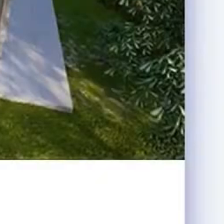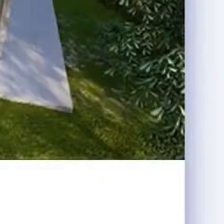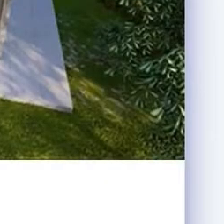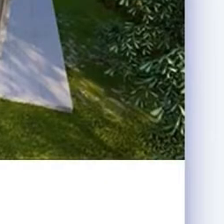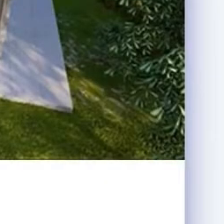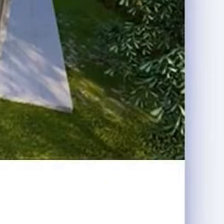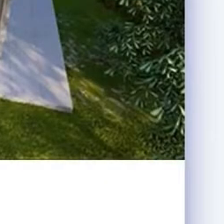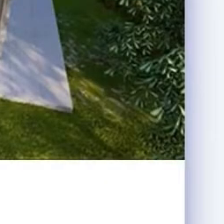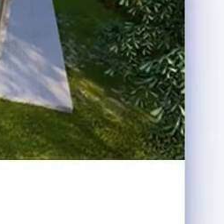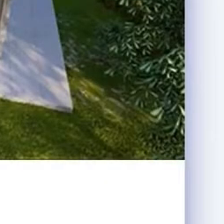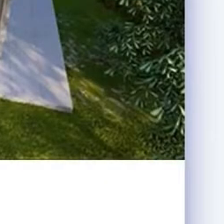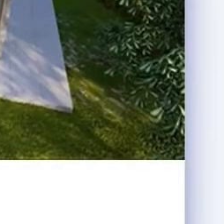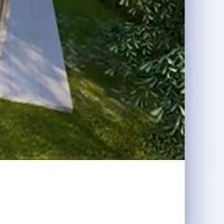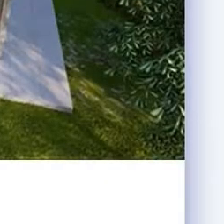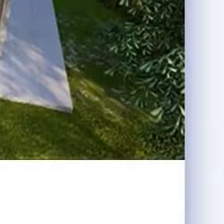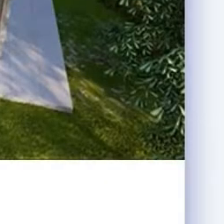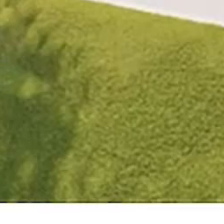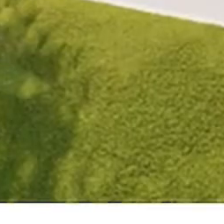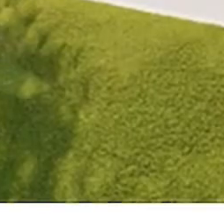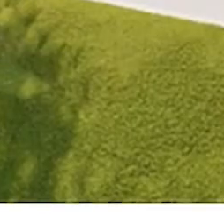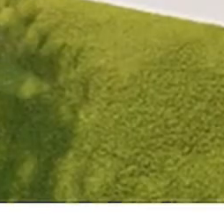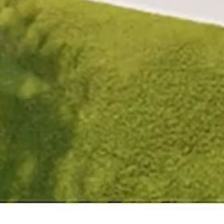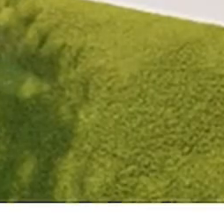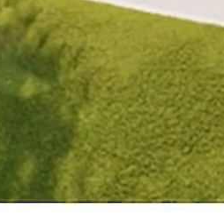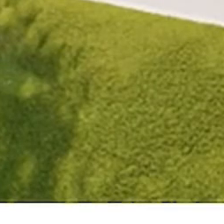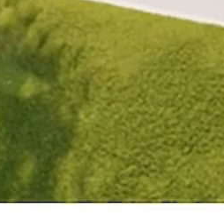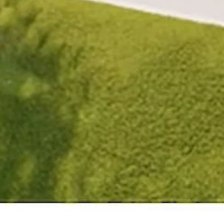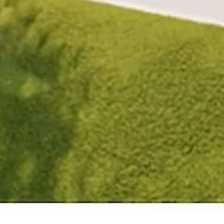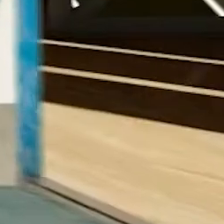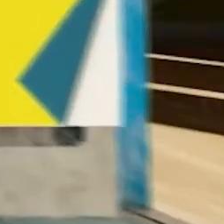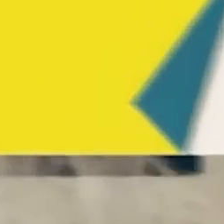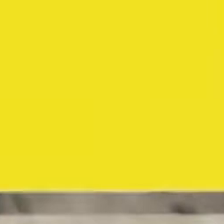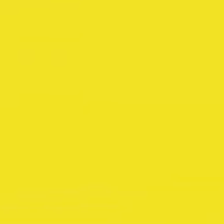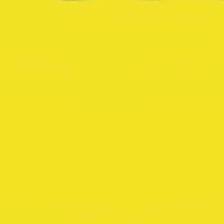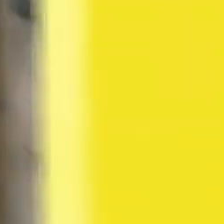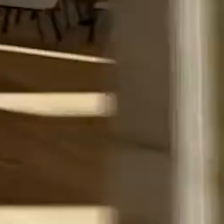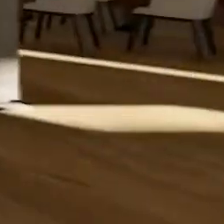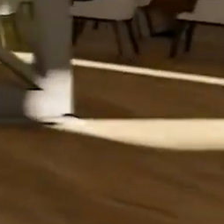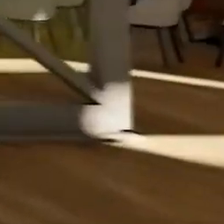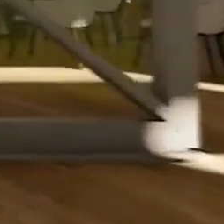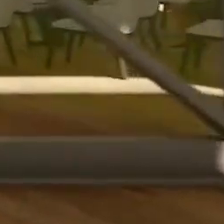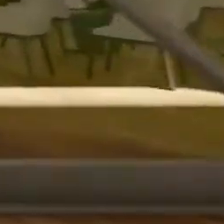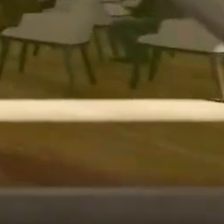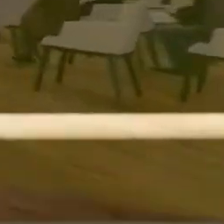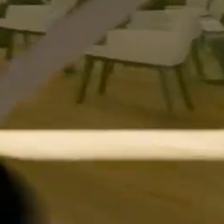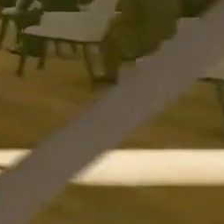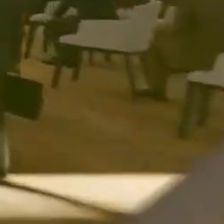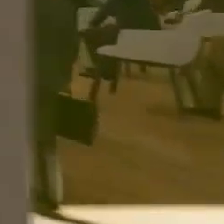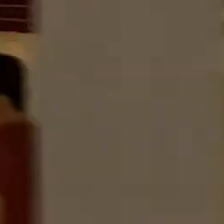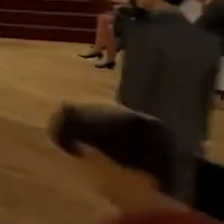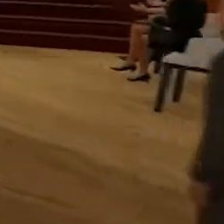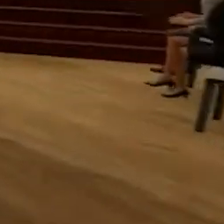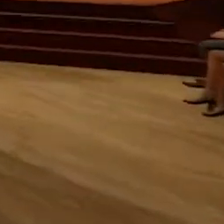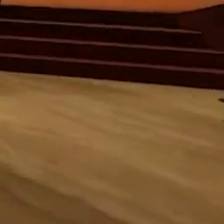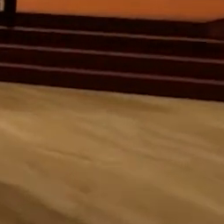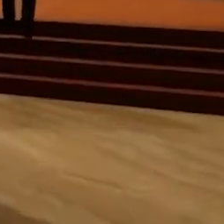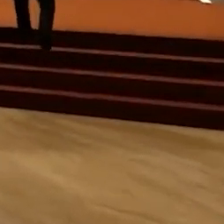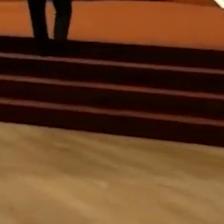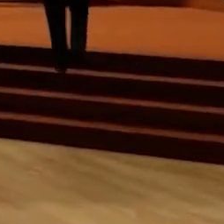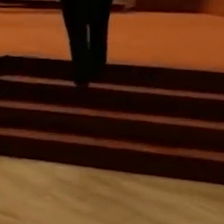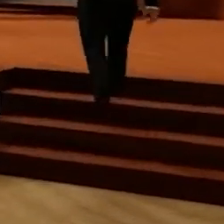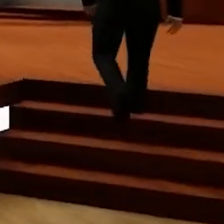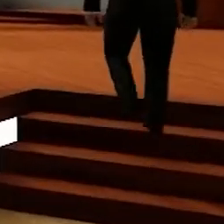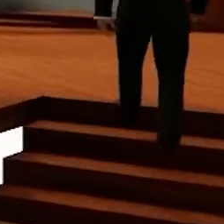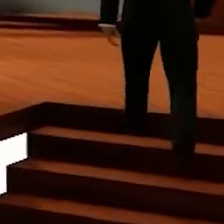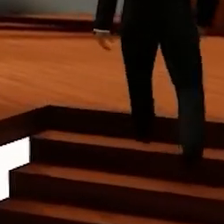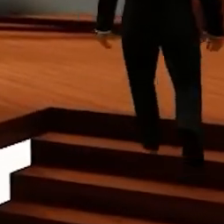clic en vivo, allí deben dar clic en auditorio principal y listo. Recuerden que tenemos 1,000 cupos concurrentes